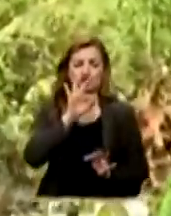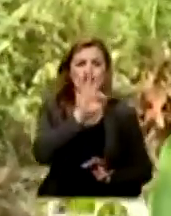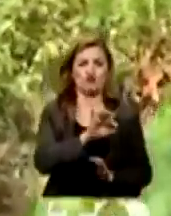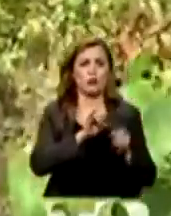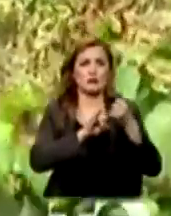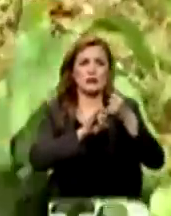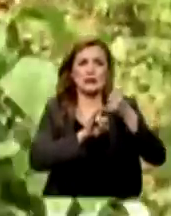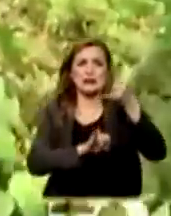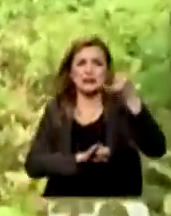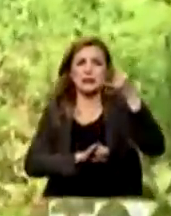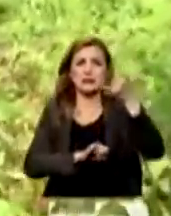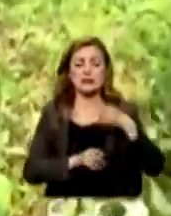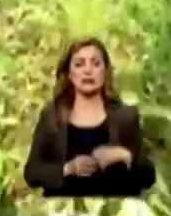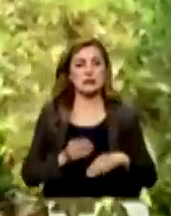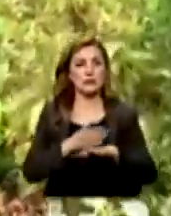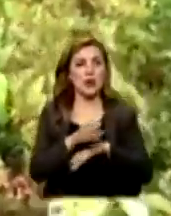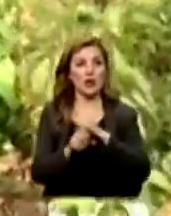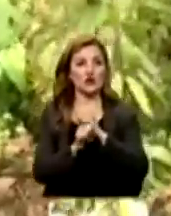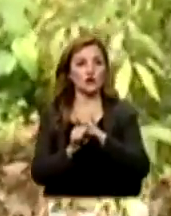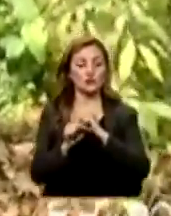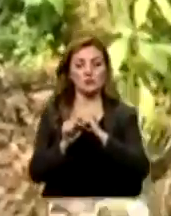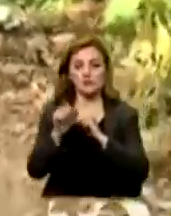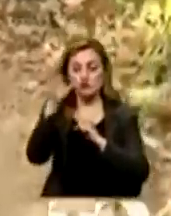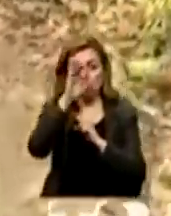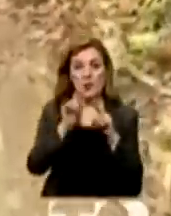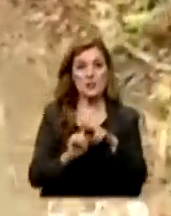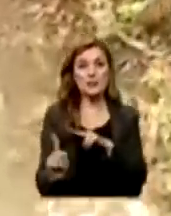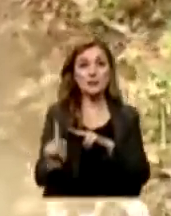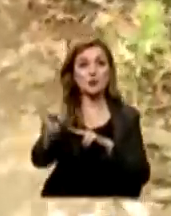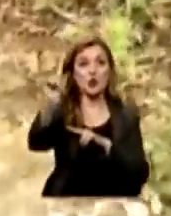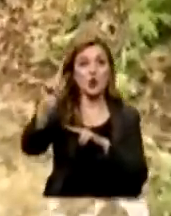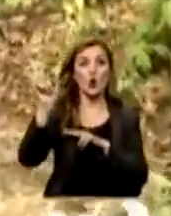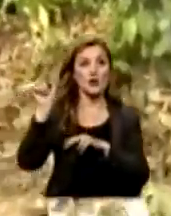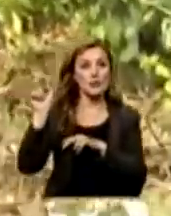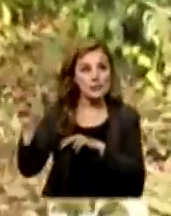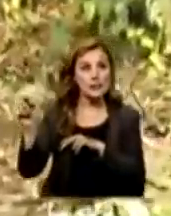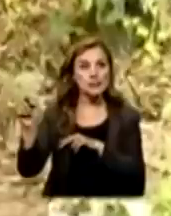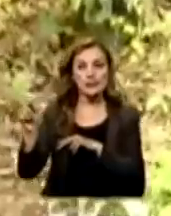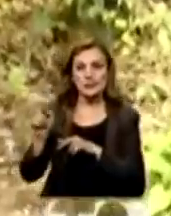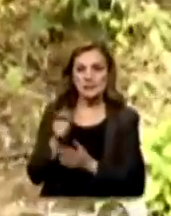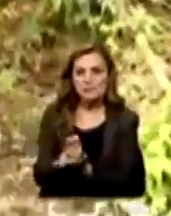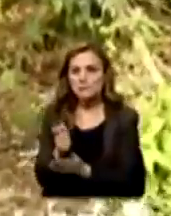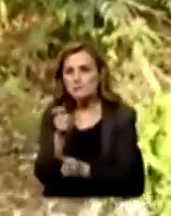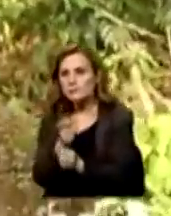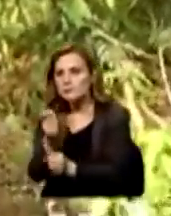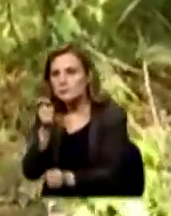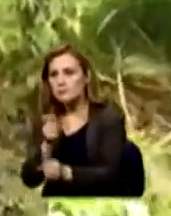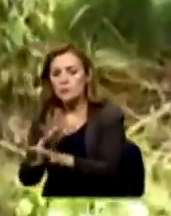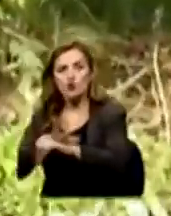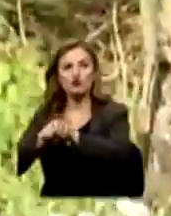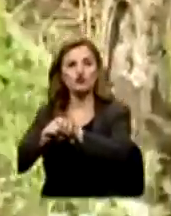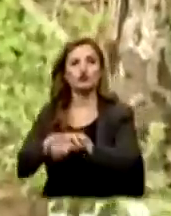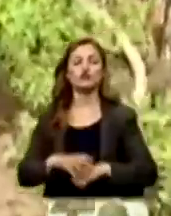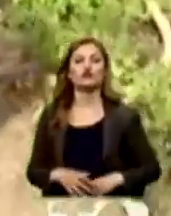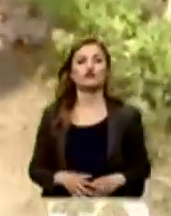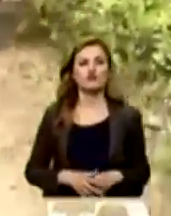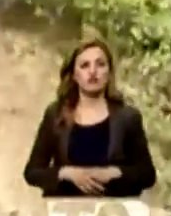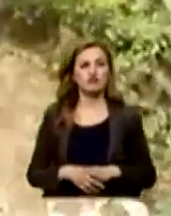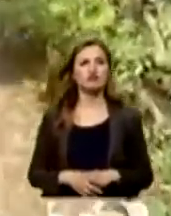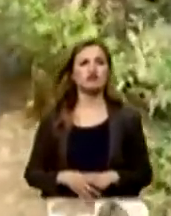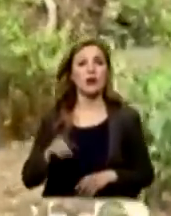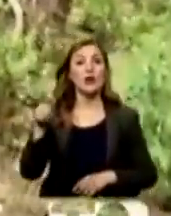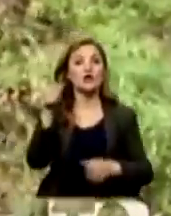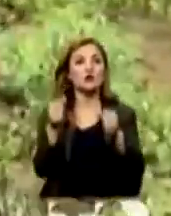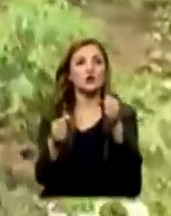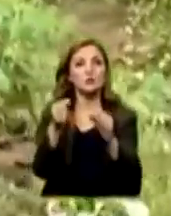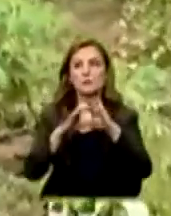3 años después está en manos de la justicia. Era buscado por violencia de género. Ángel N. era conductor de la institución